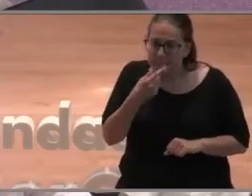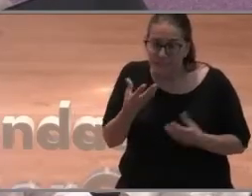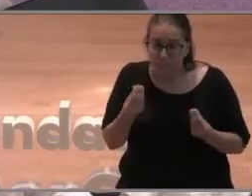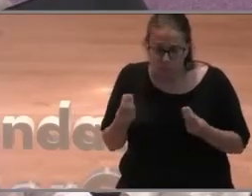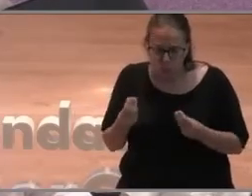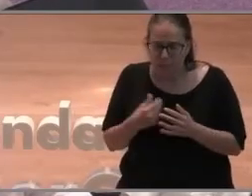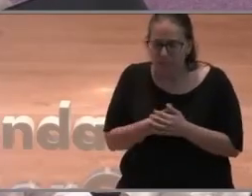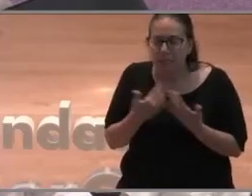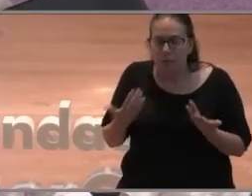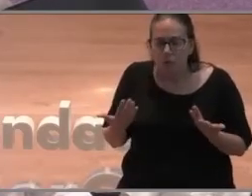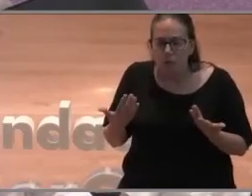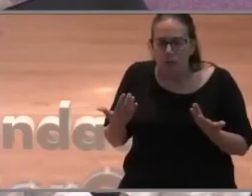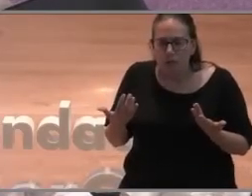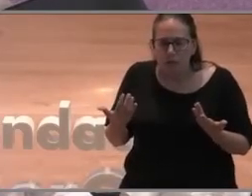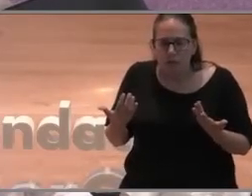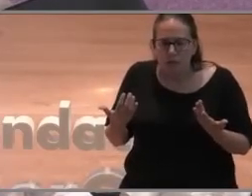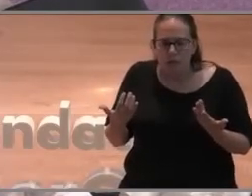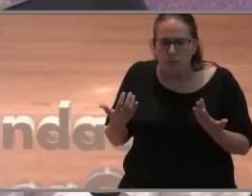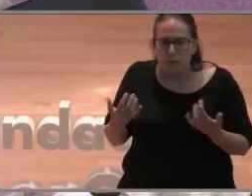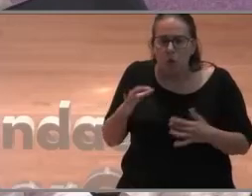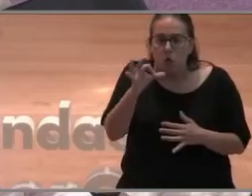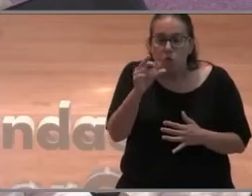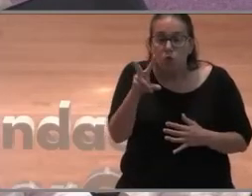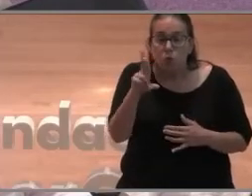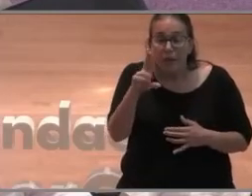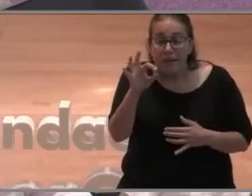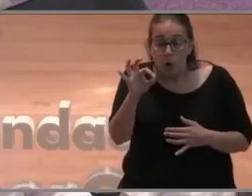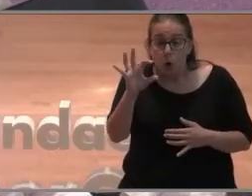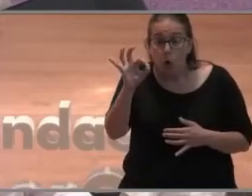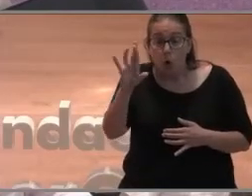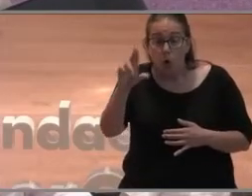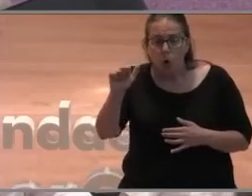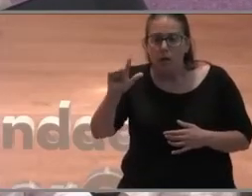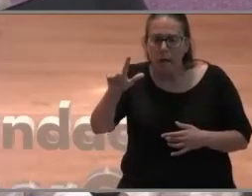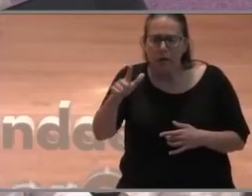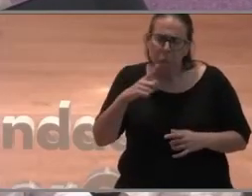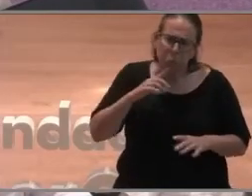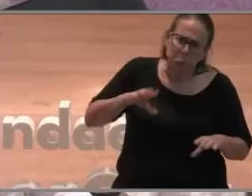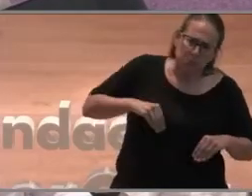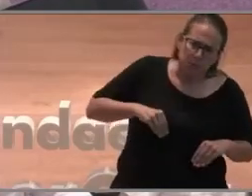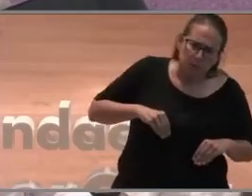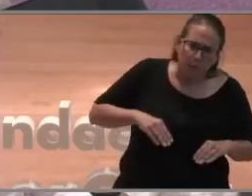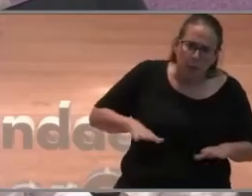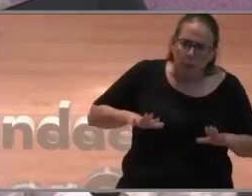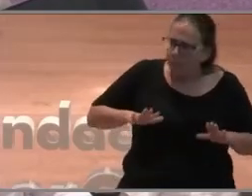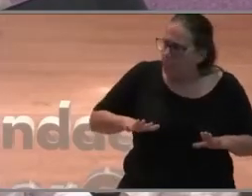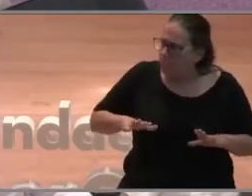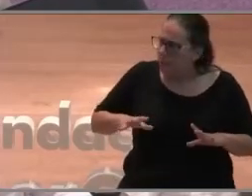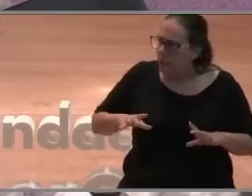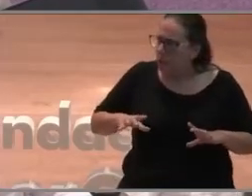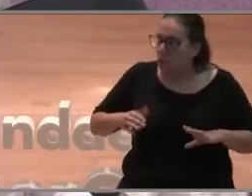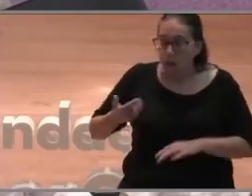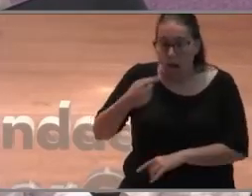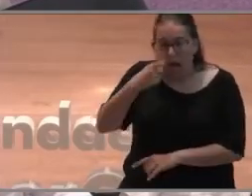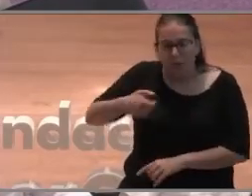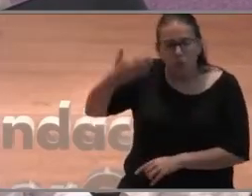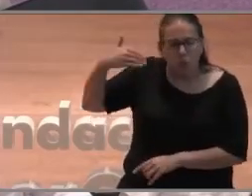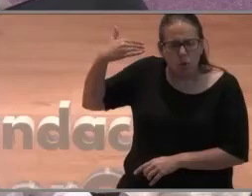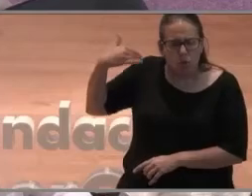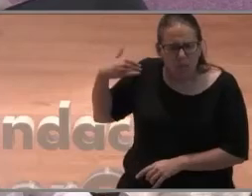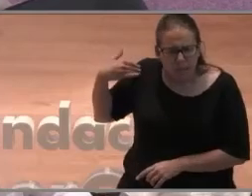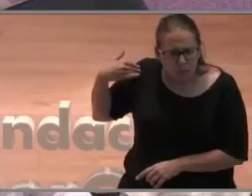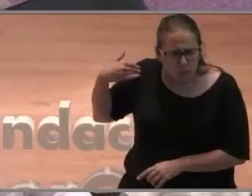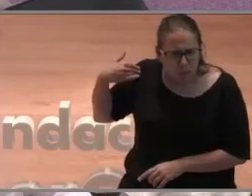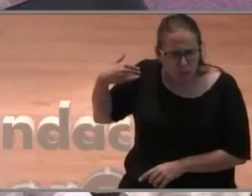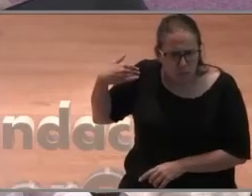diarreas. Entonces con el suelo oral me arreglo. Pero antes el Fortasec, hace unos años, ahora el Fortasec lo